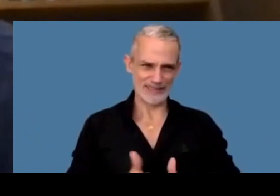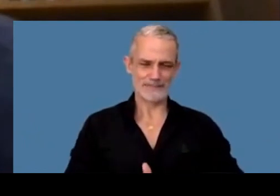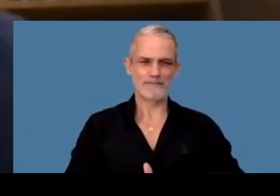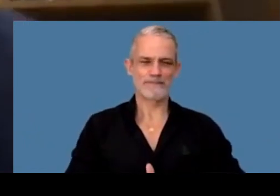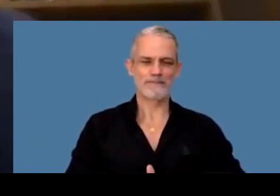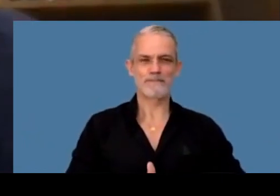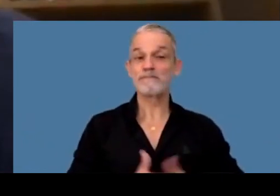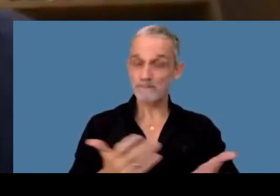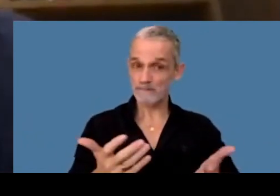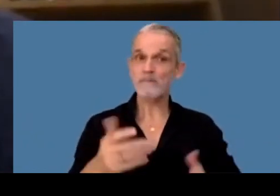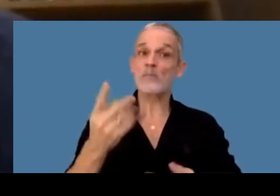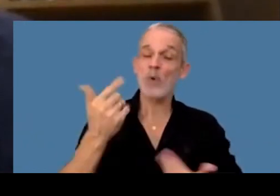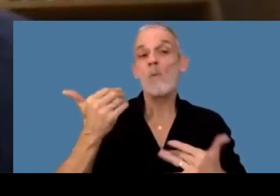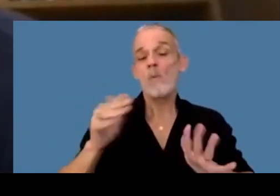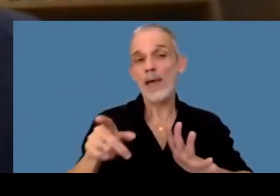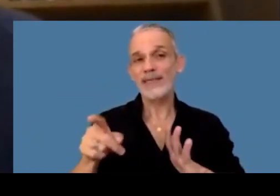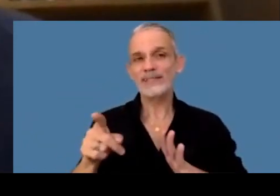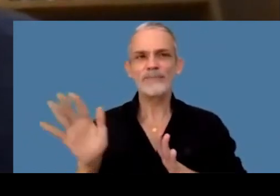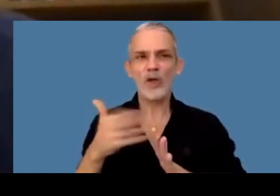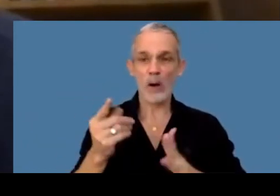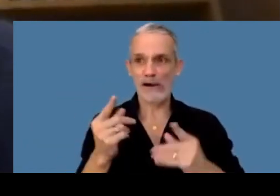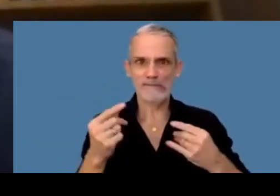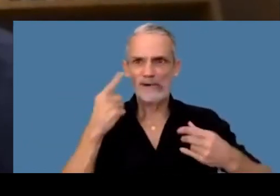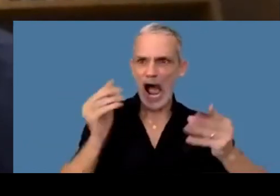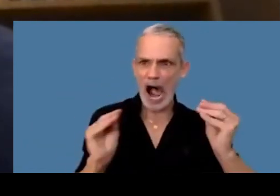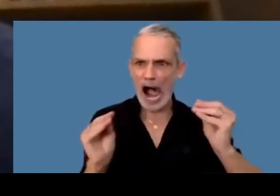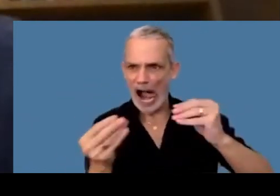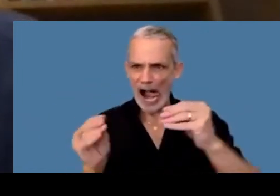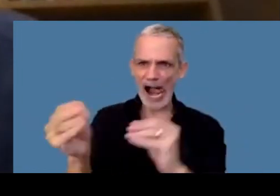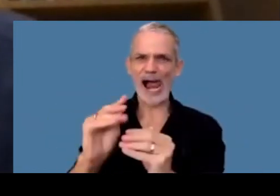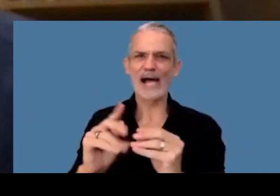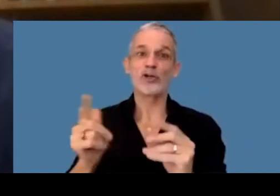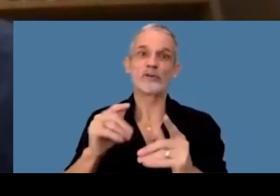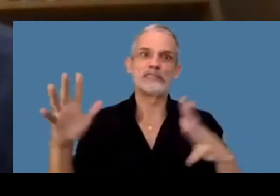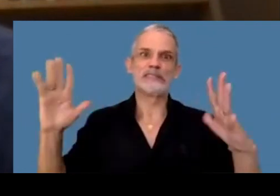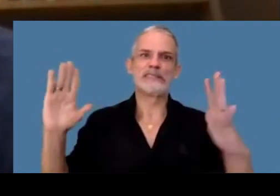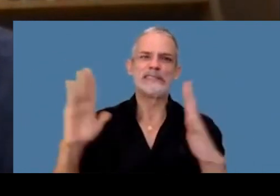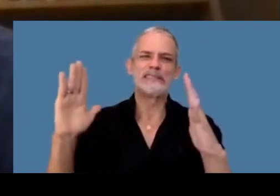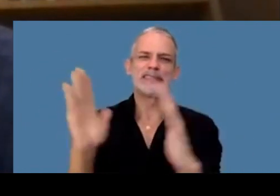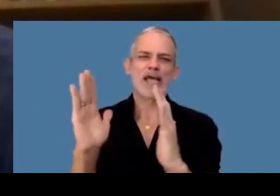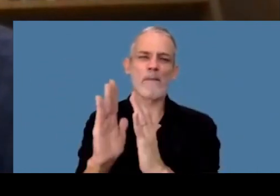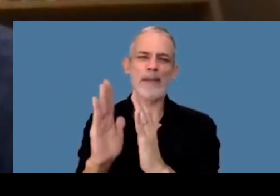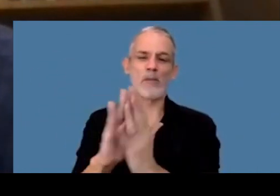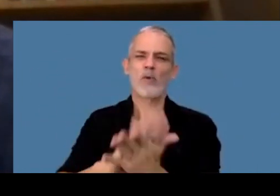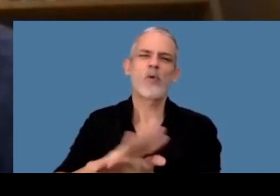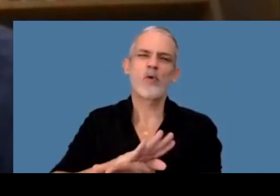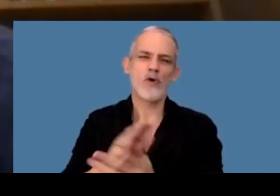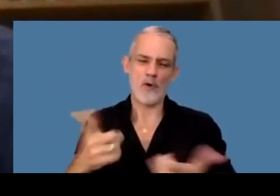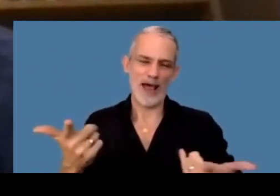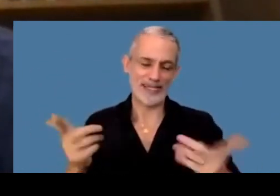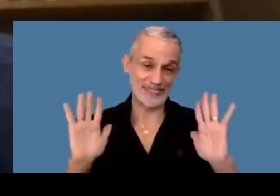¿Sí? Uno puede hacer todas las piruetas que quieran y a veces atenúa, pero hay cosas que no.